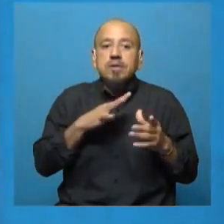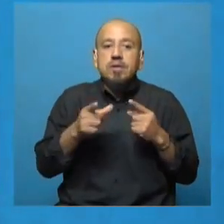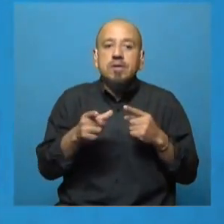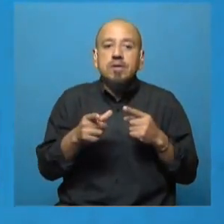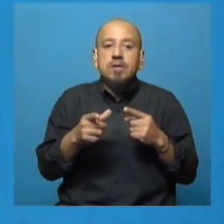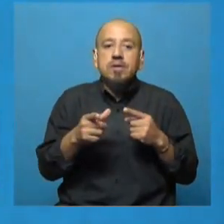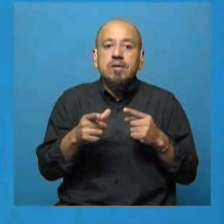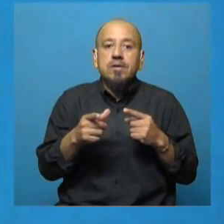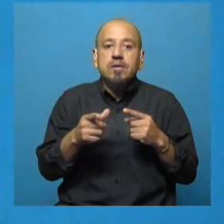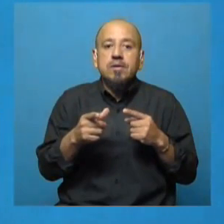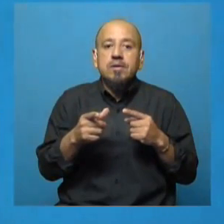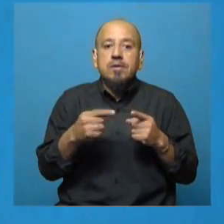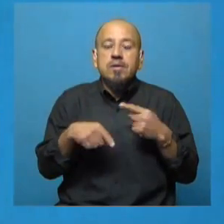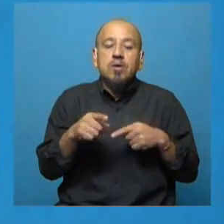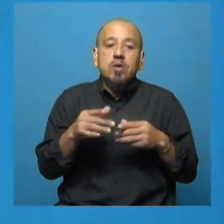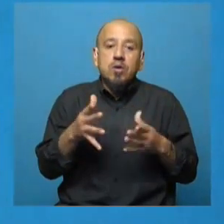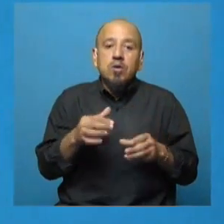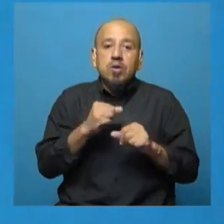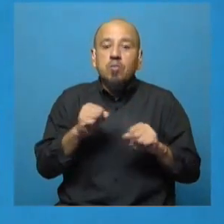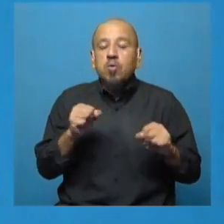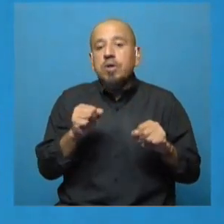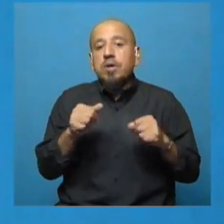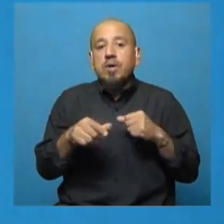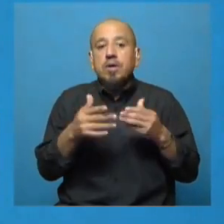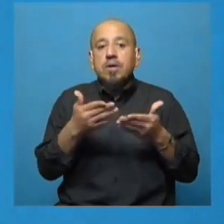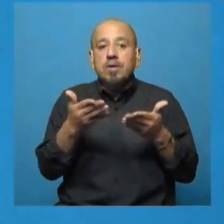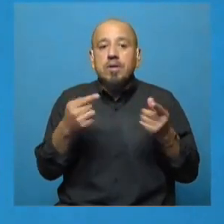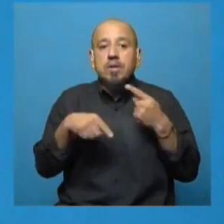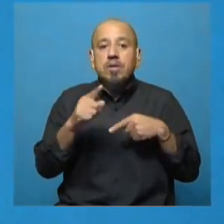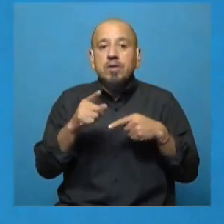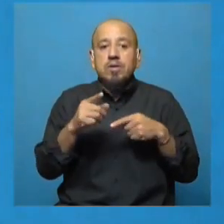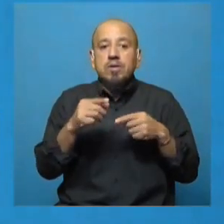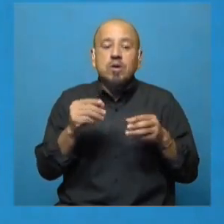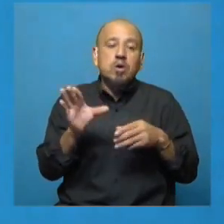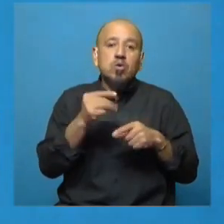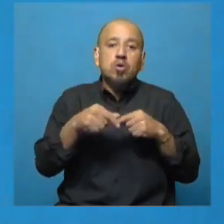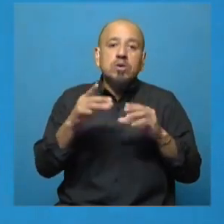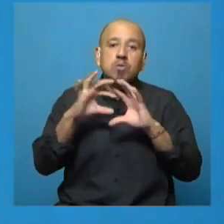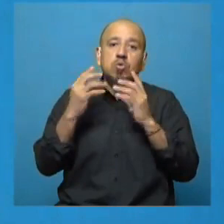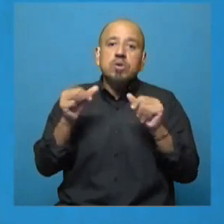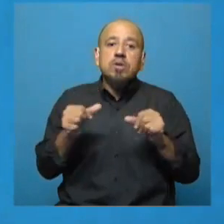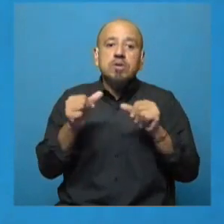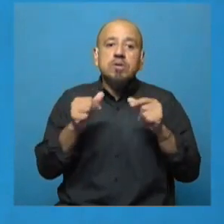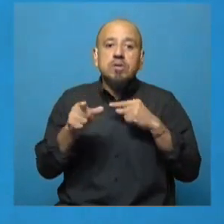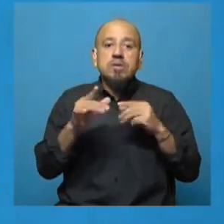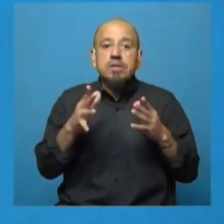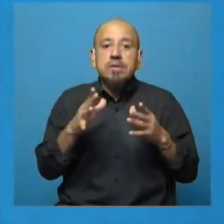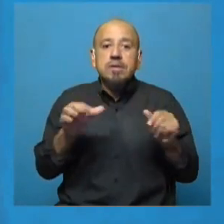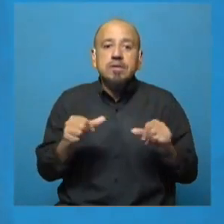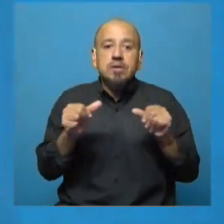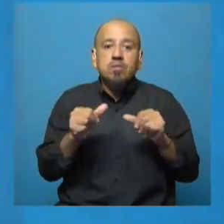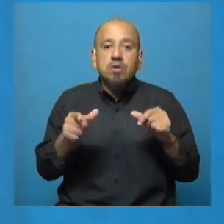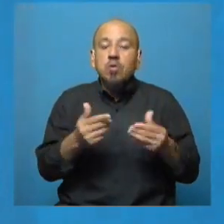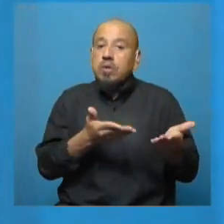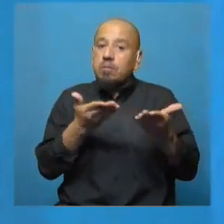que por lo menos de agua honor a anotar hermoso a todo ese mundo creo Verónica viste siempre tenés el desafío Cuando